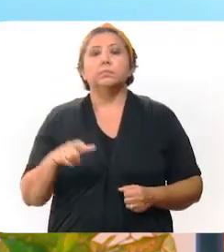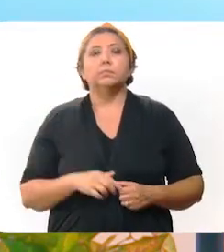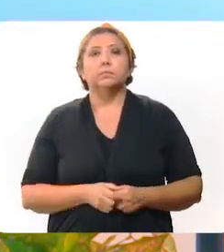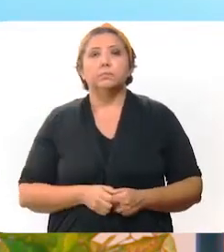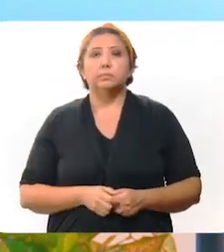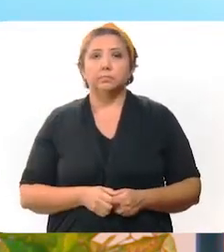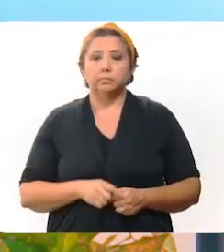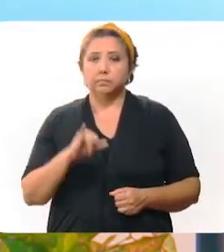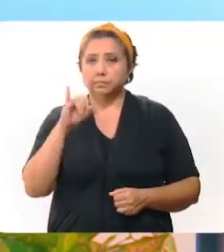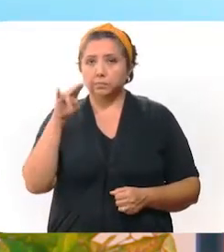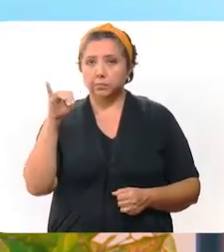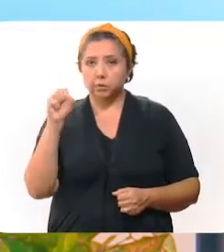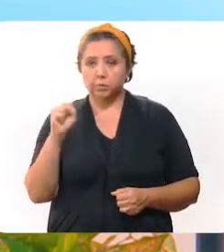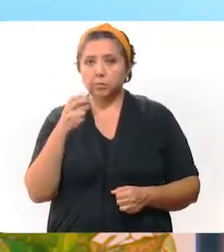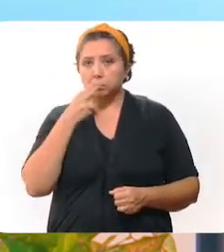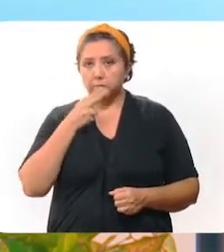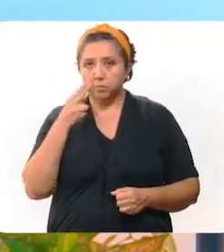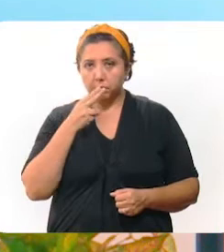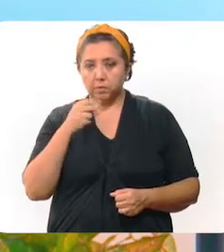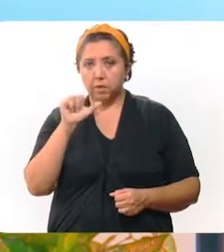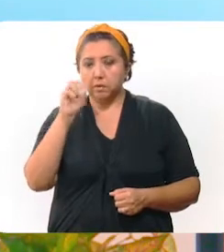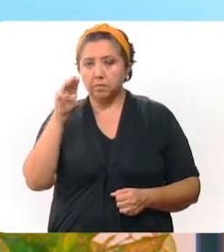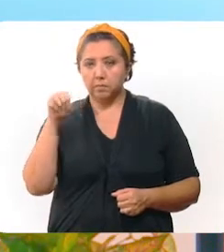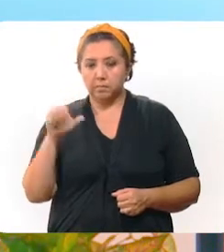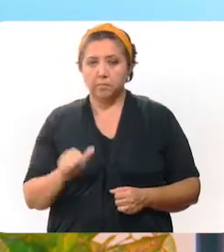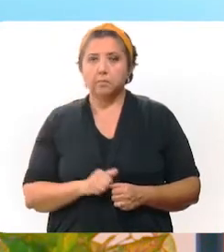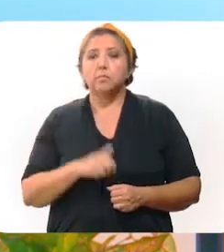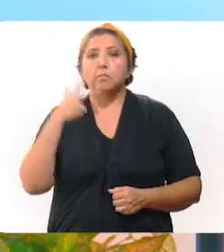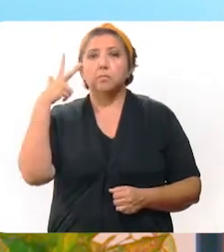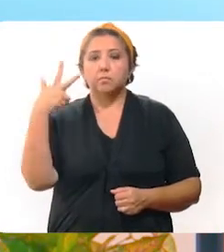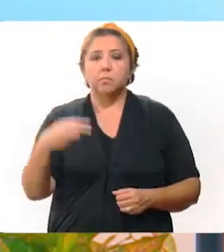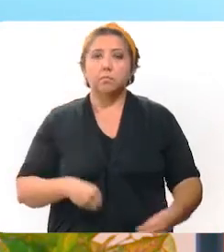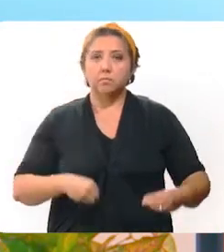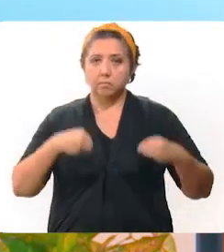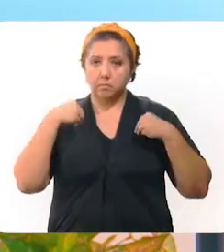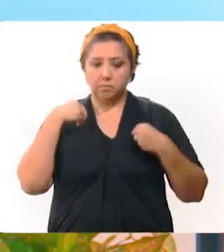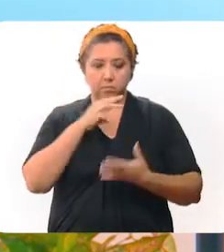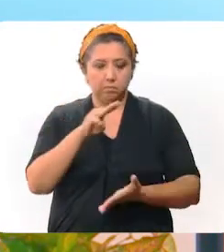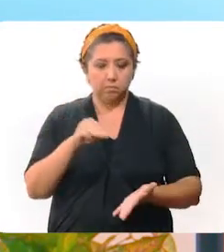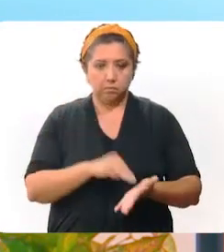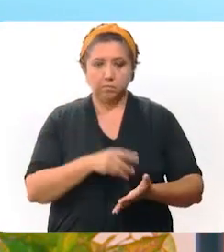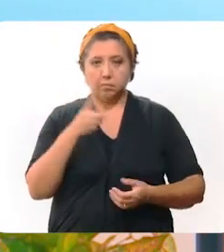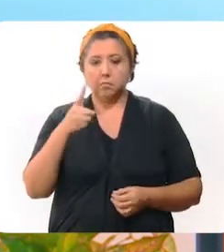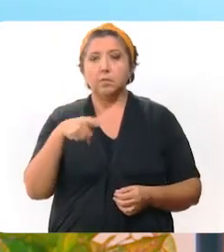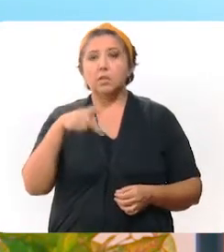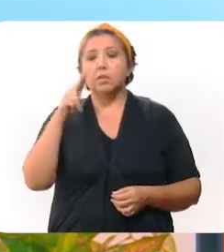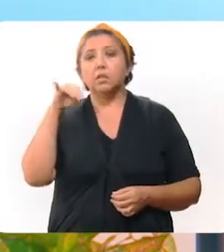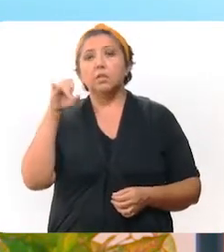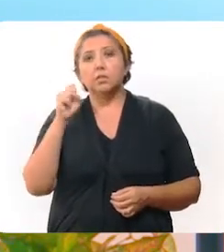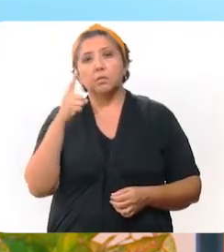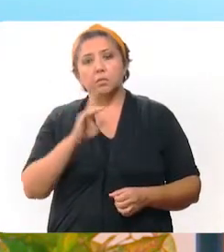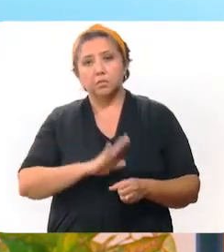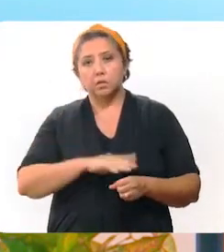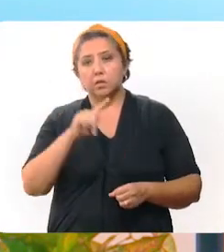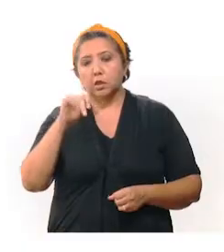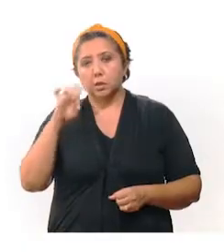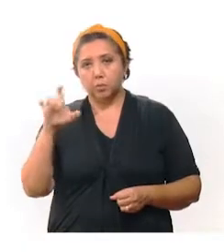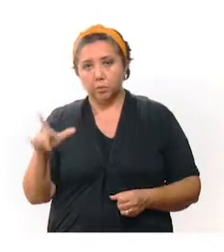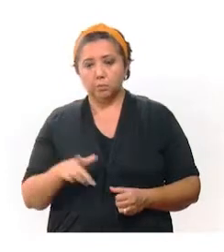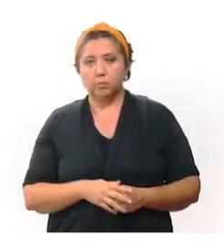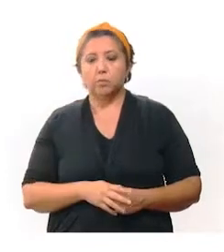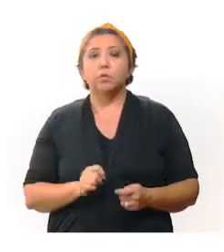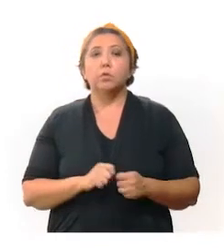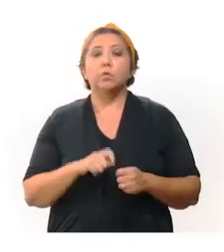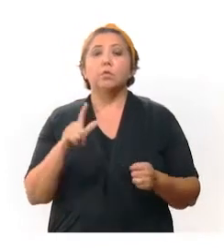crónica, inmunosupresión, tabaquismo y asma. 8 de ellos residían en Mérida, uno más en Canacín y uno más en Ticul.